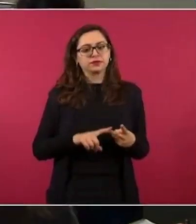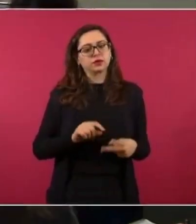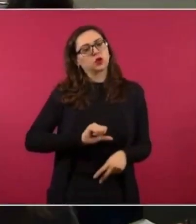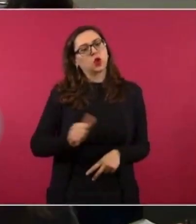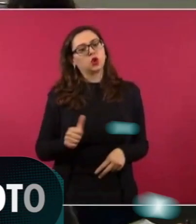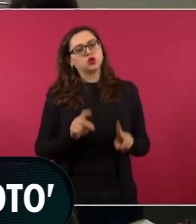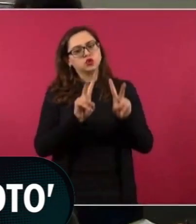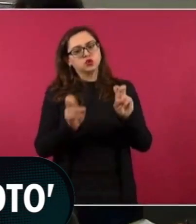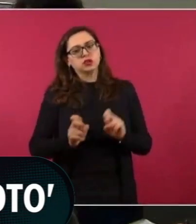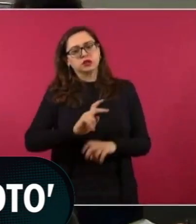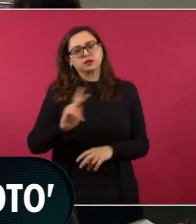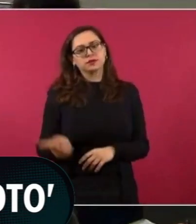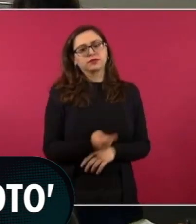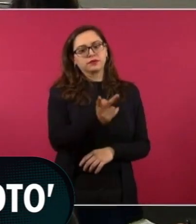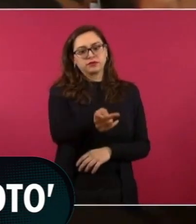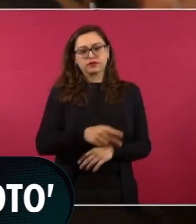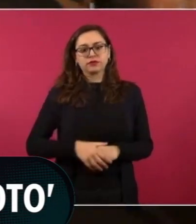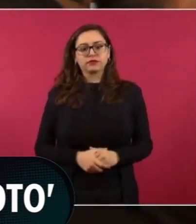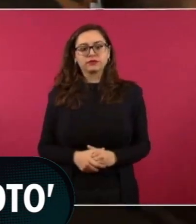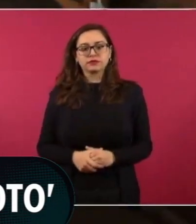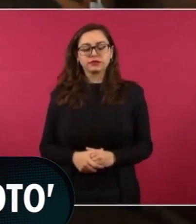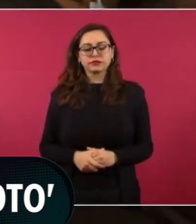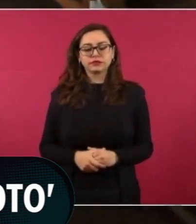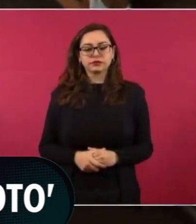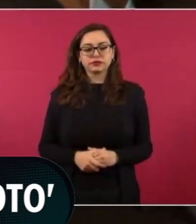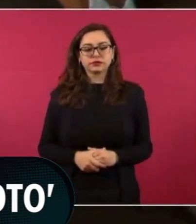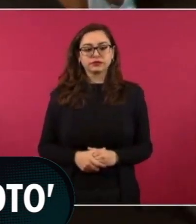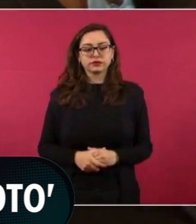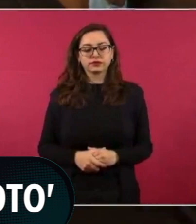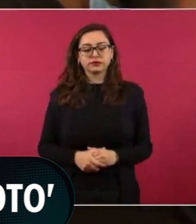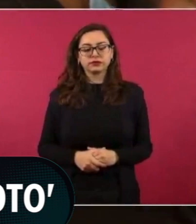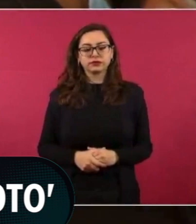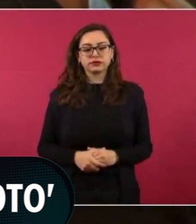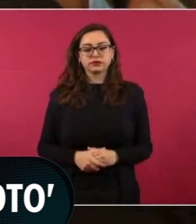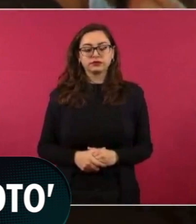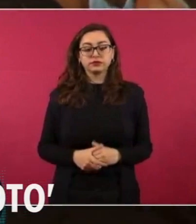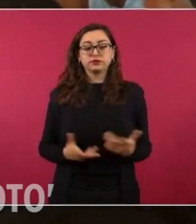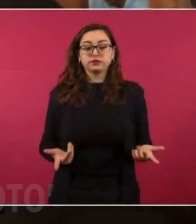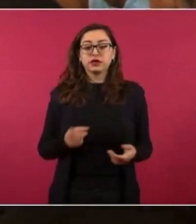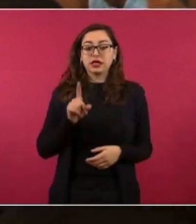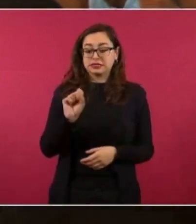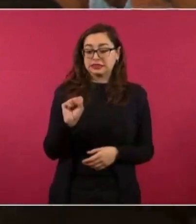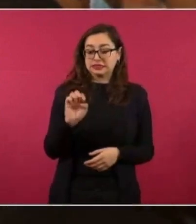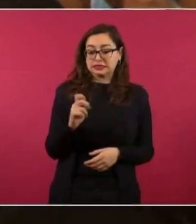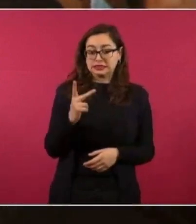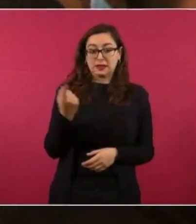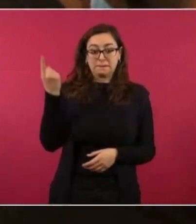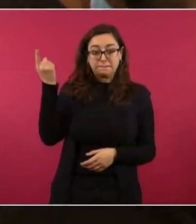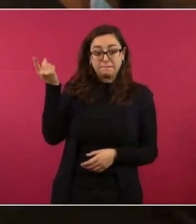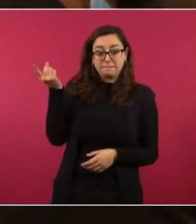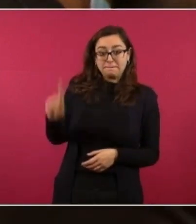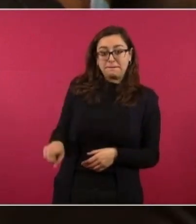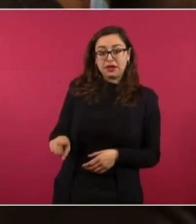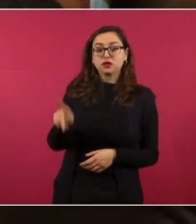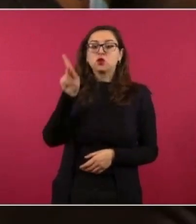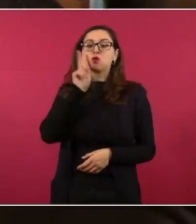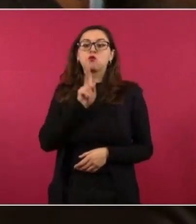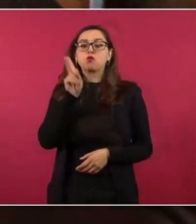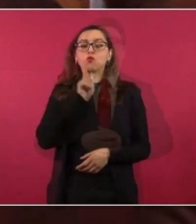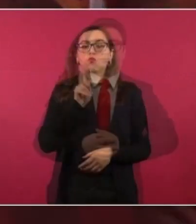sobre esta orden judicial que está acatando la SEP para suspender la aplicación del